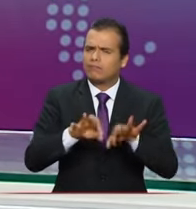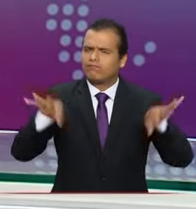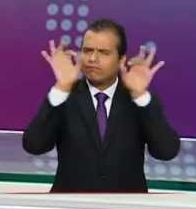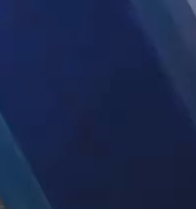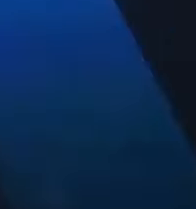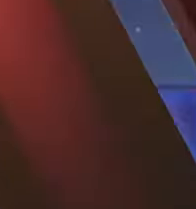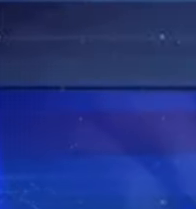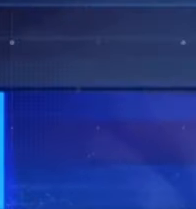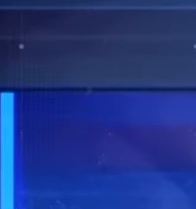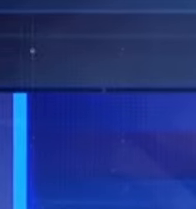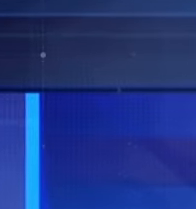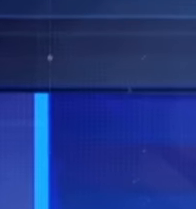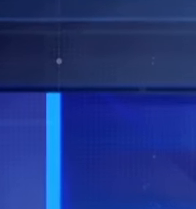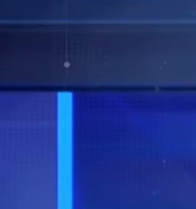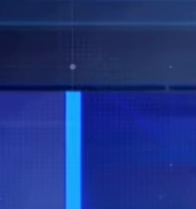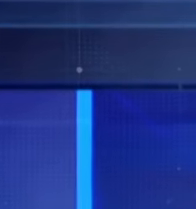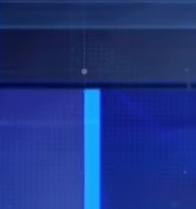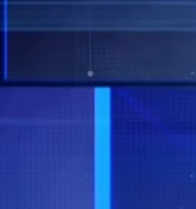Cuéntenos.